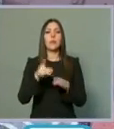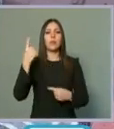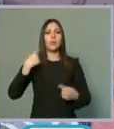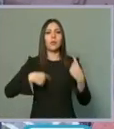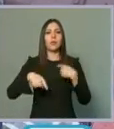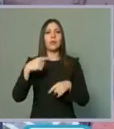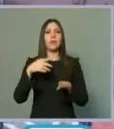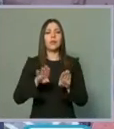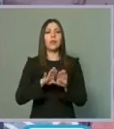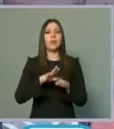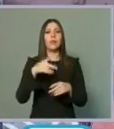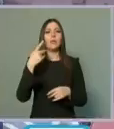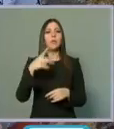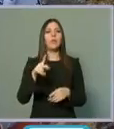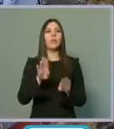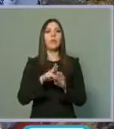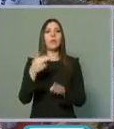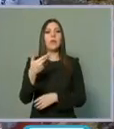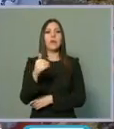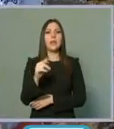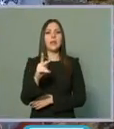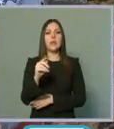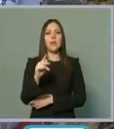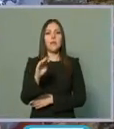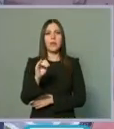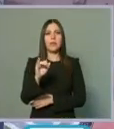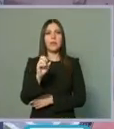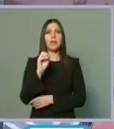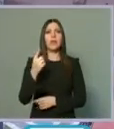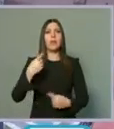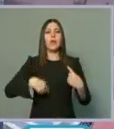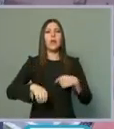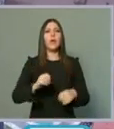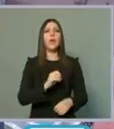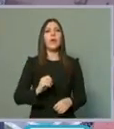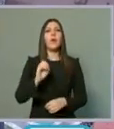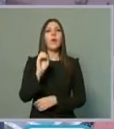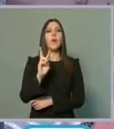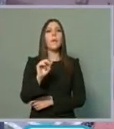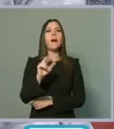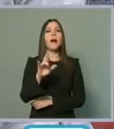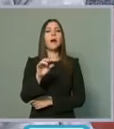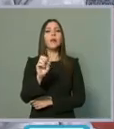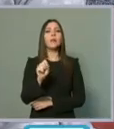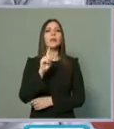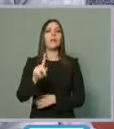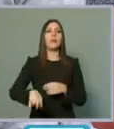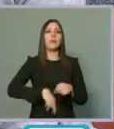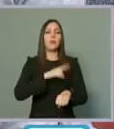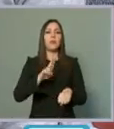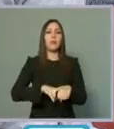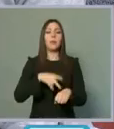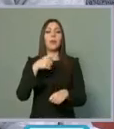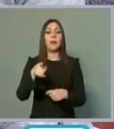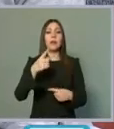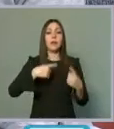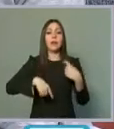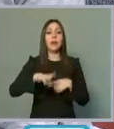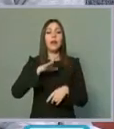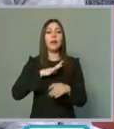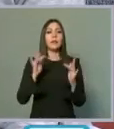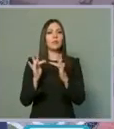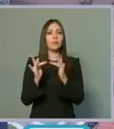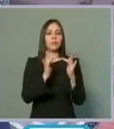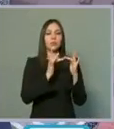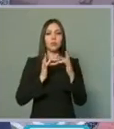hormonal general, a nivel de hipófisis, a nivel de ovarios. El sistema hormonal, el sistema endocrino, está interconectado